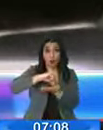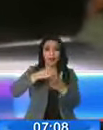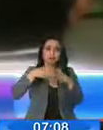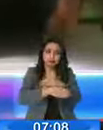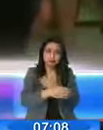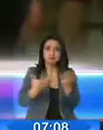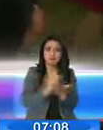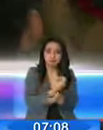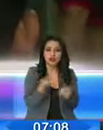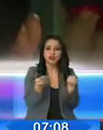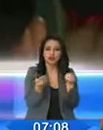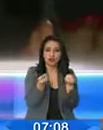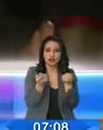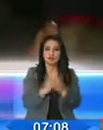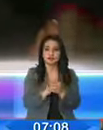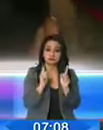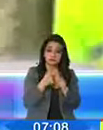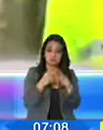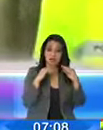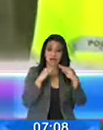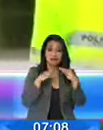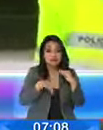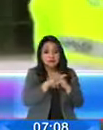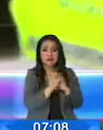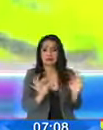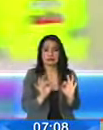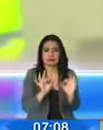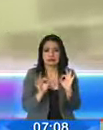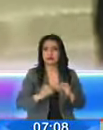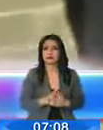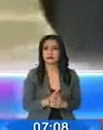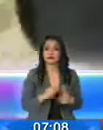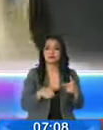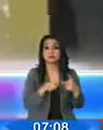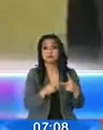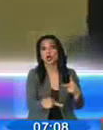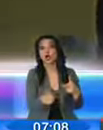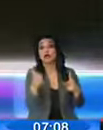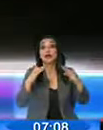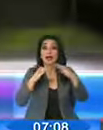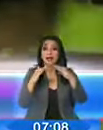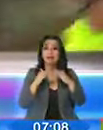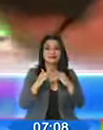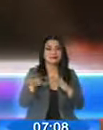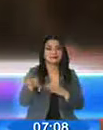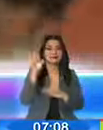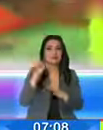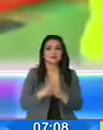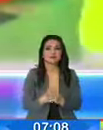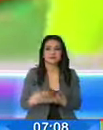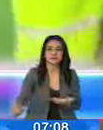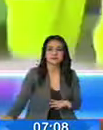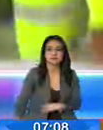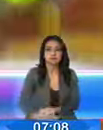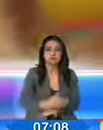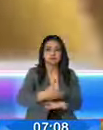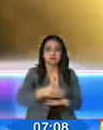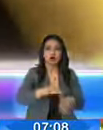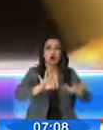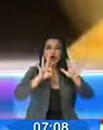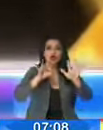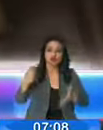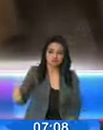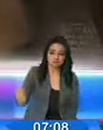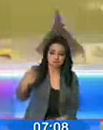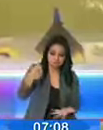En la primera casa, ningún indicio, no así en la vivienda contigua. Se han decomisado más o menos un aproximado de 8 canecas en